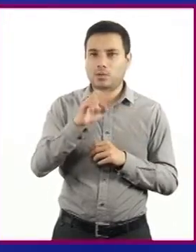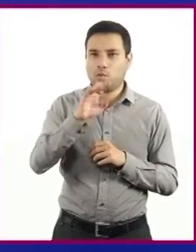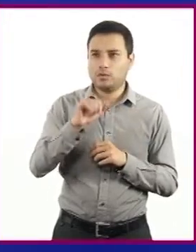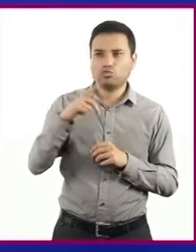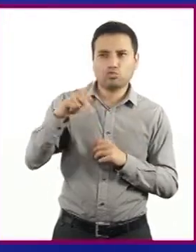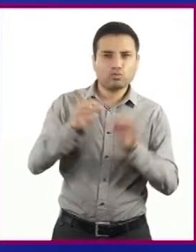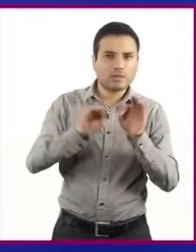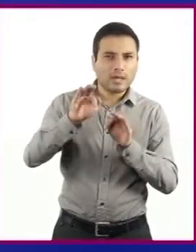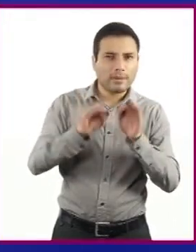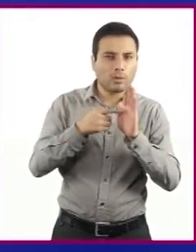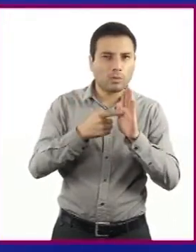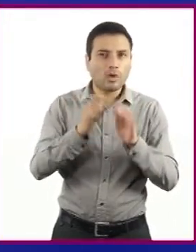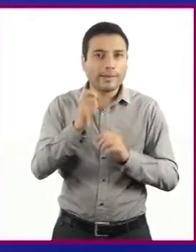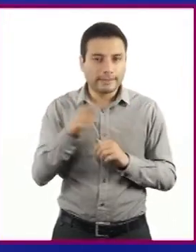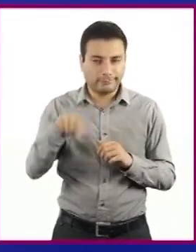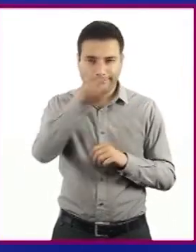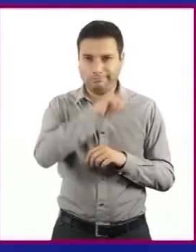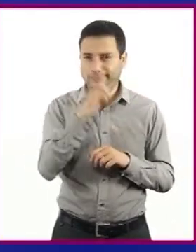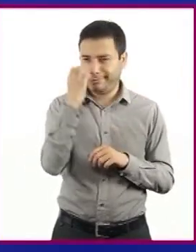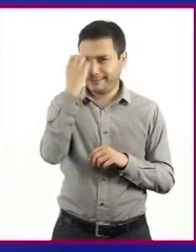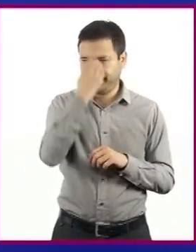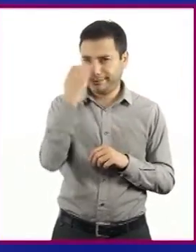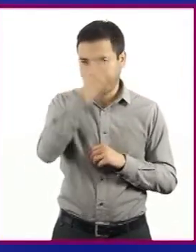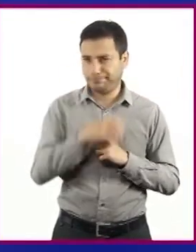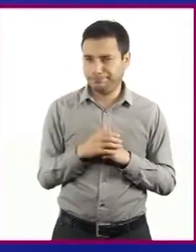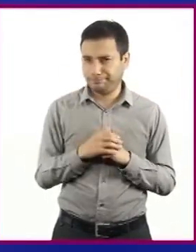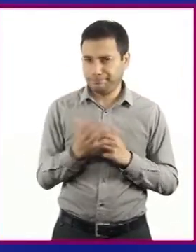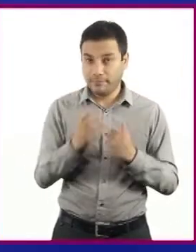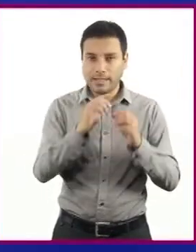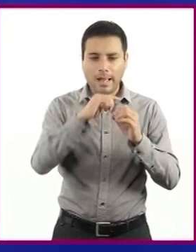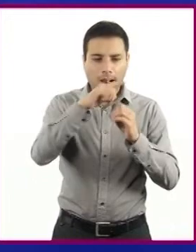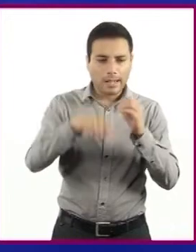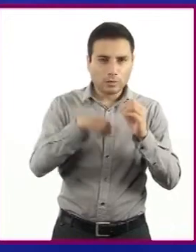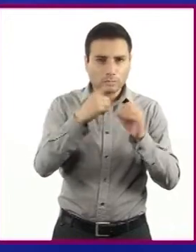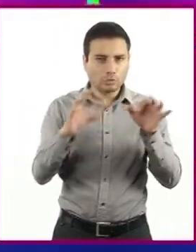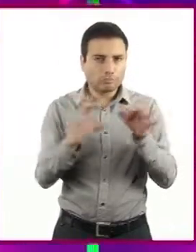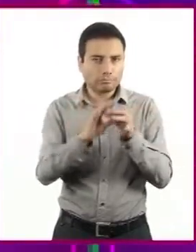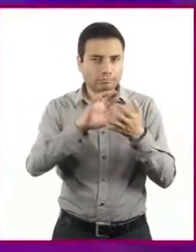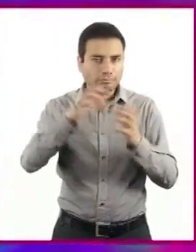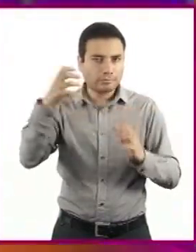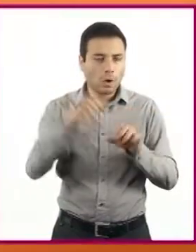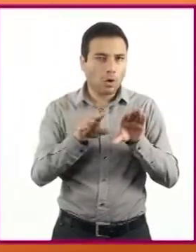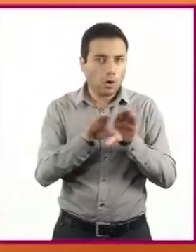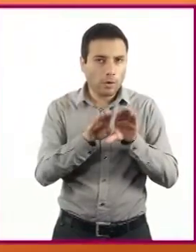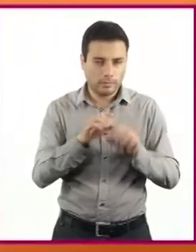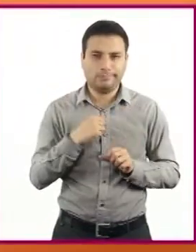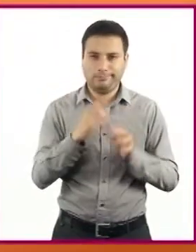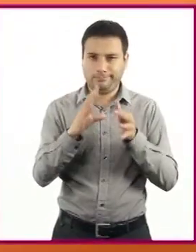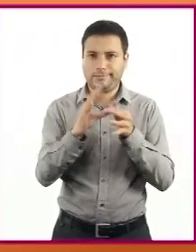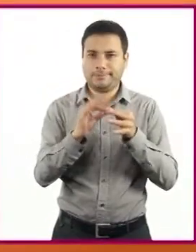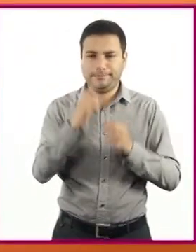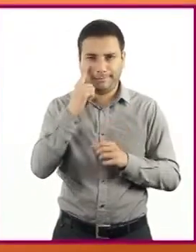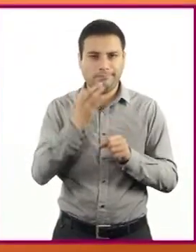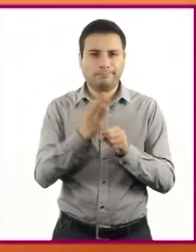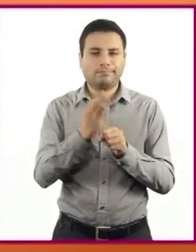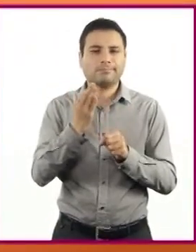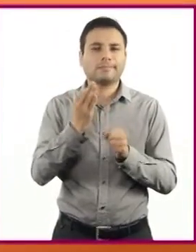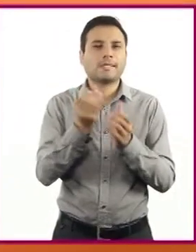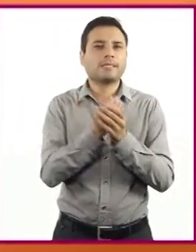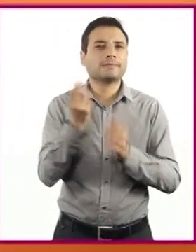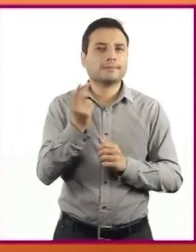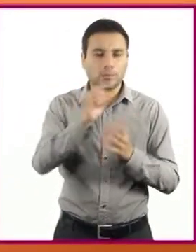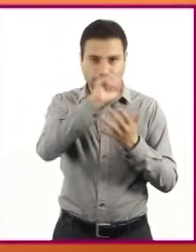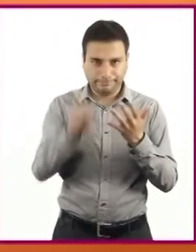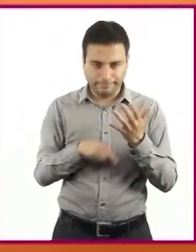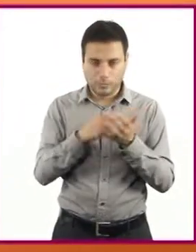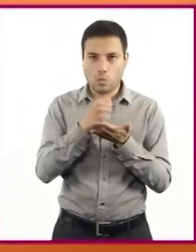permitieron comprender mejor la forma en la que se unen los átomos para formar moléculas. Para esta sesión necesitarán su